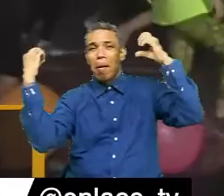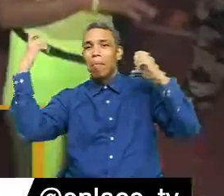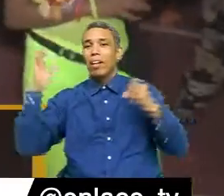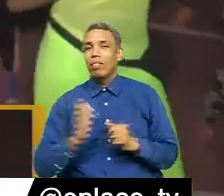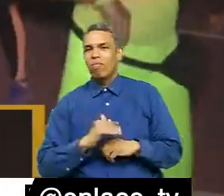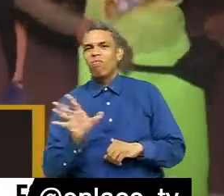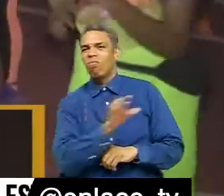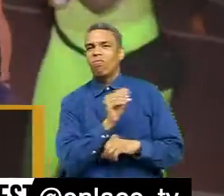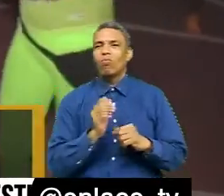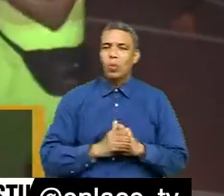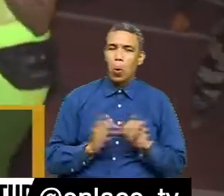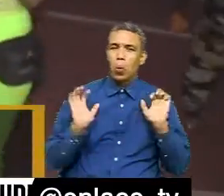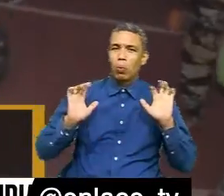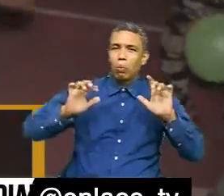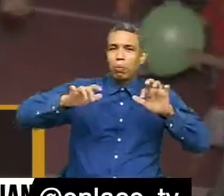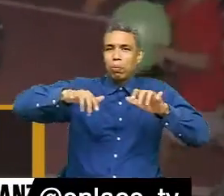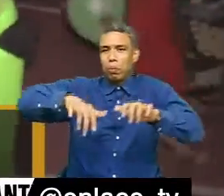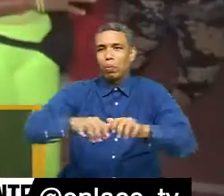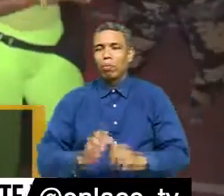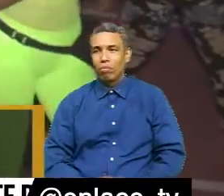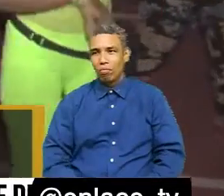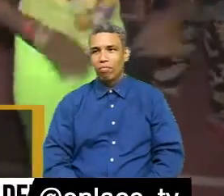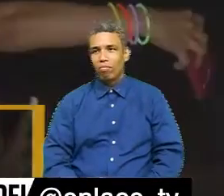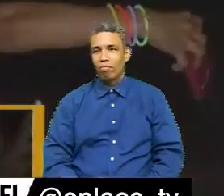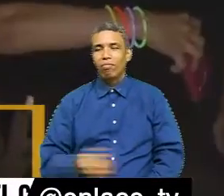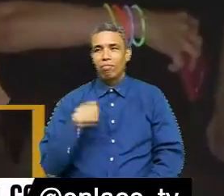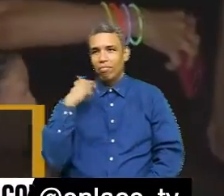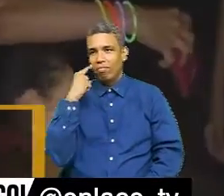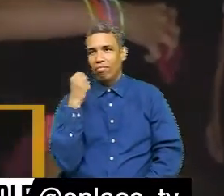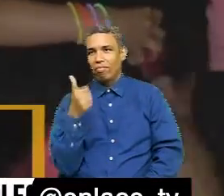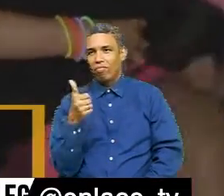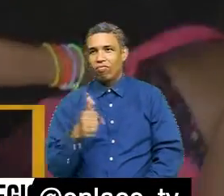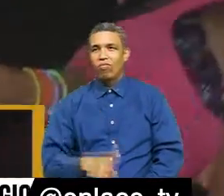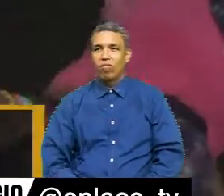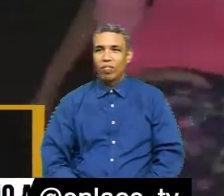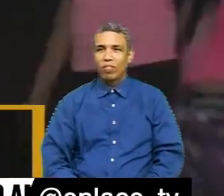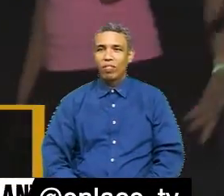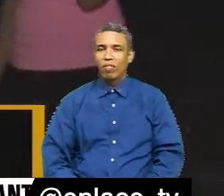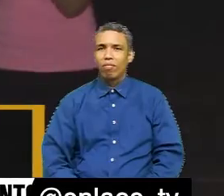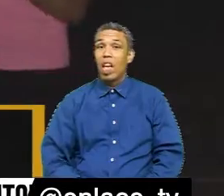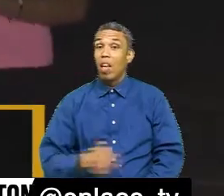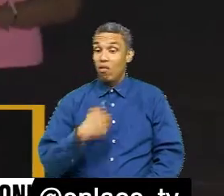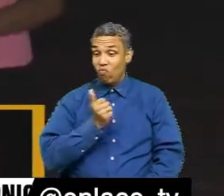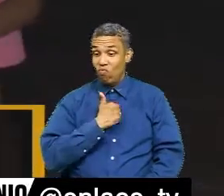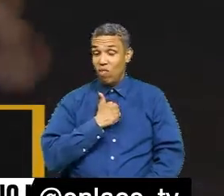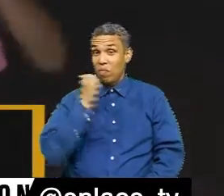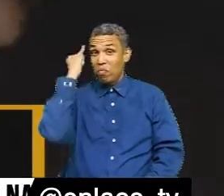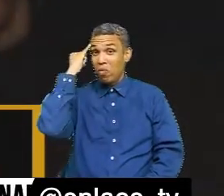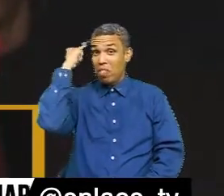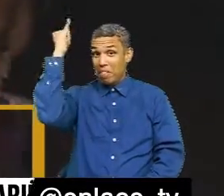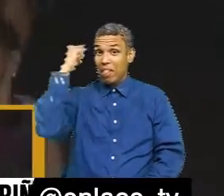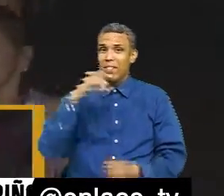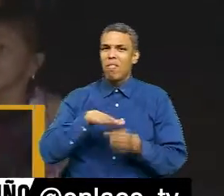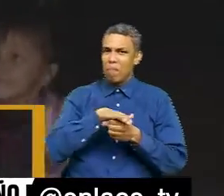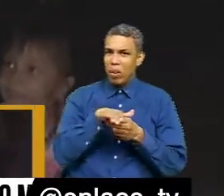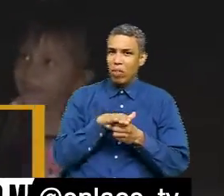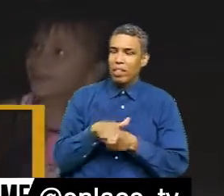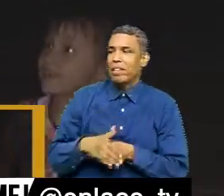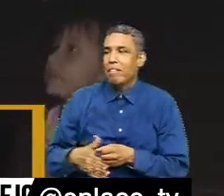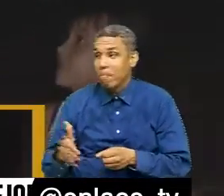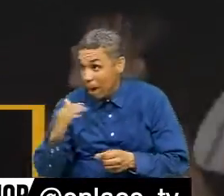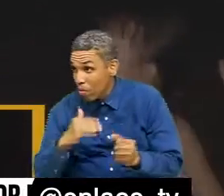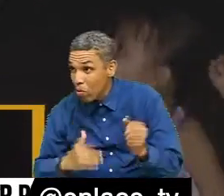polideportiva del barrio El Danubio. Chévere, fui la que motivé a las personas de aquí del Danubio, le comenté